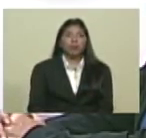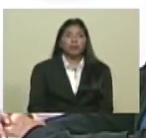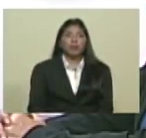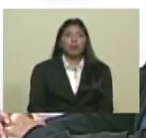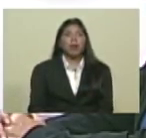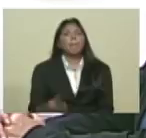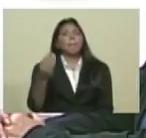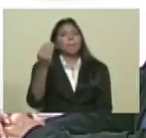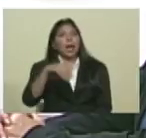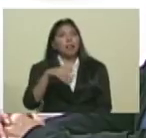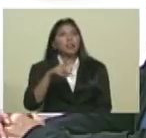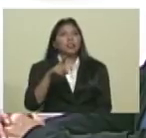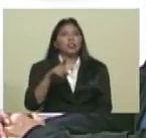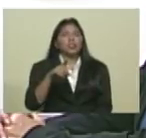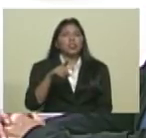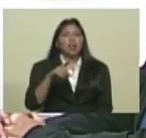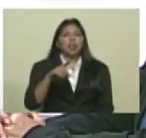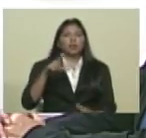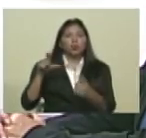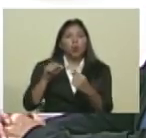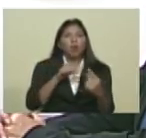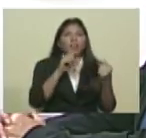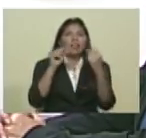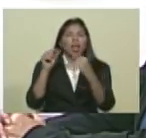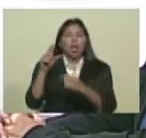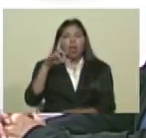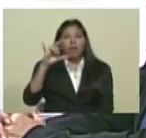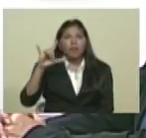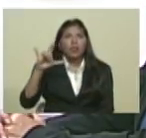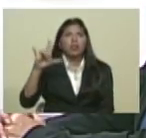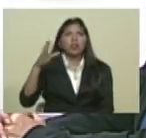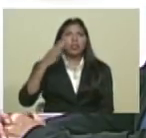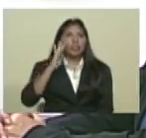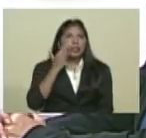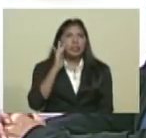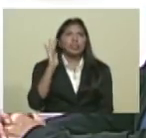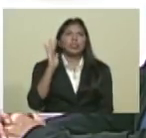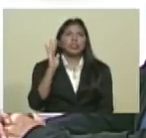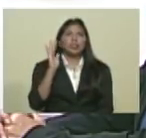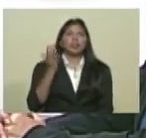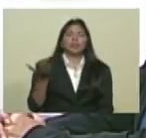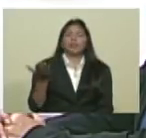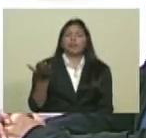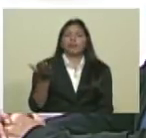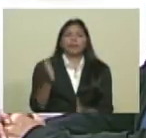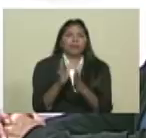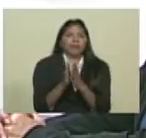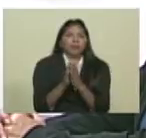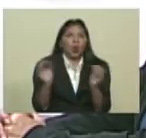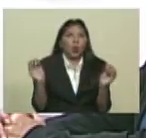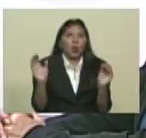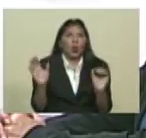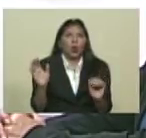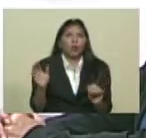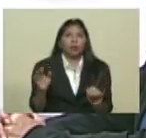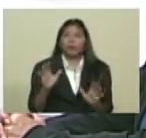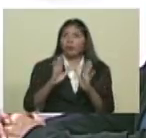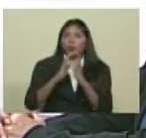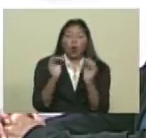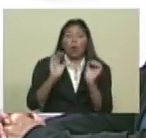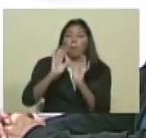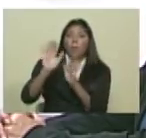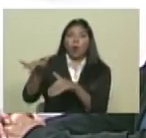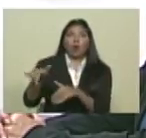redes sociales, 100% copadas por ellos, Facebook, Instagram, Twitter, etcétera,